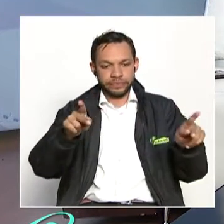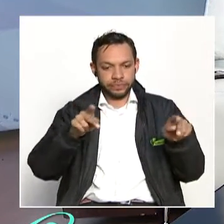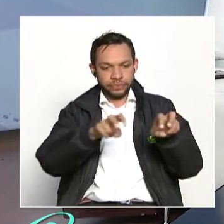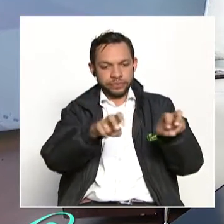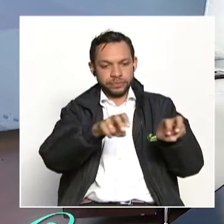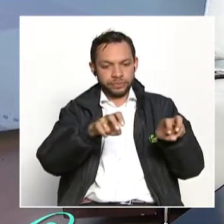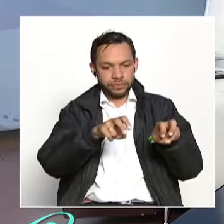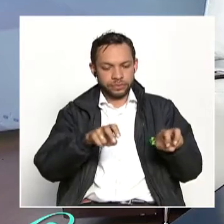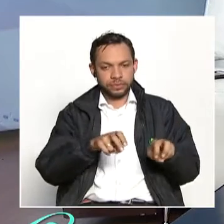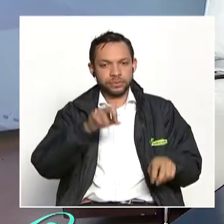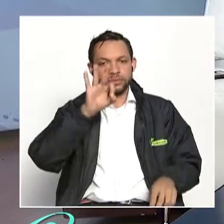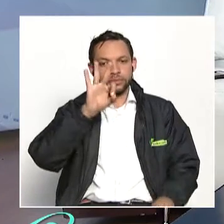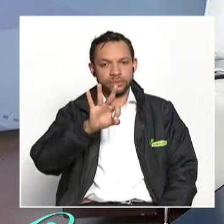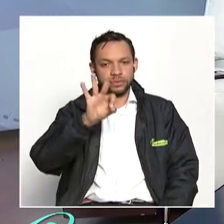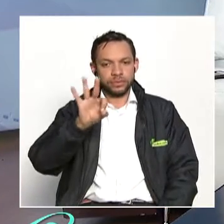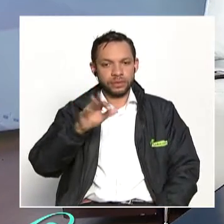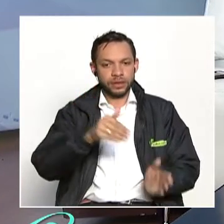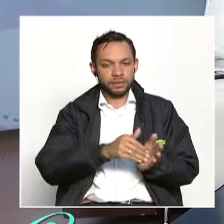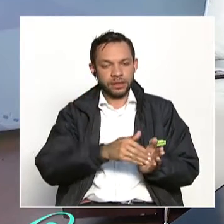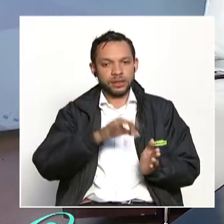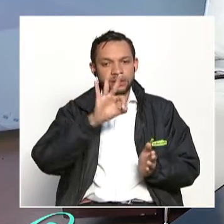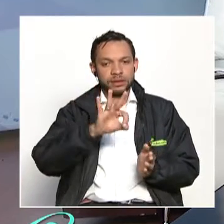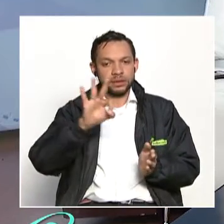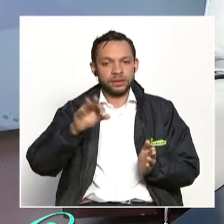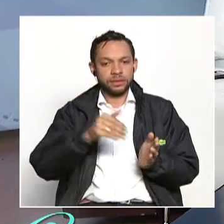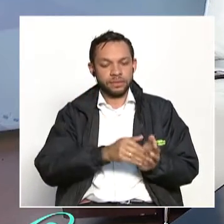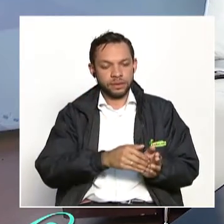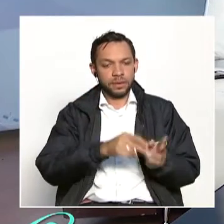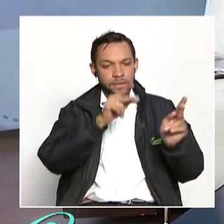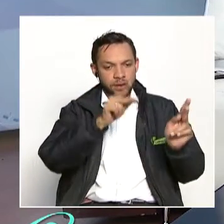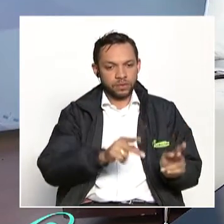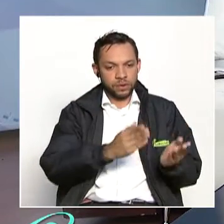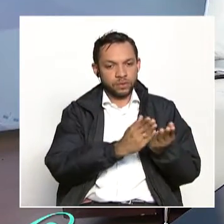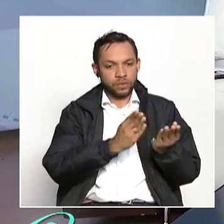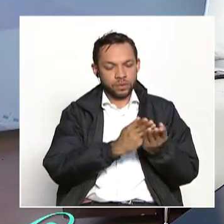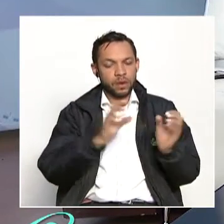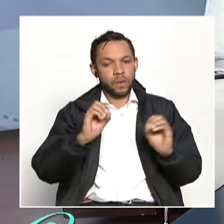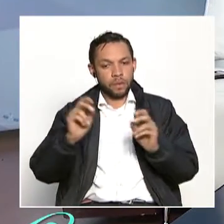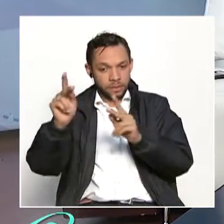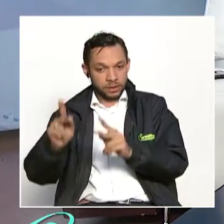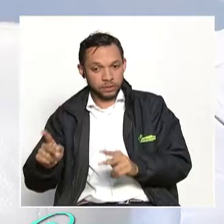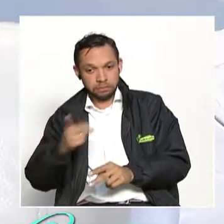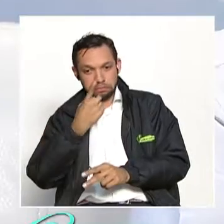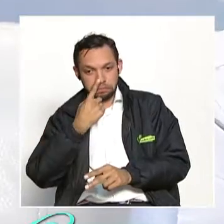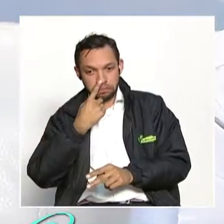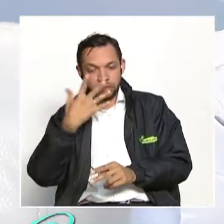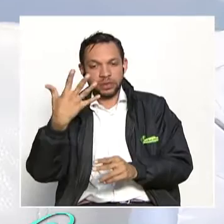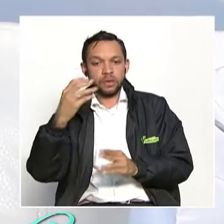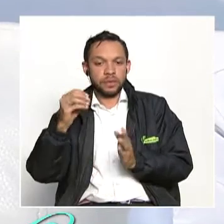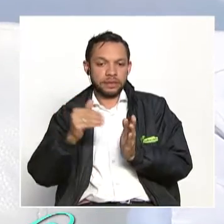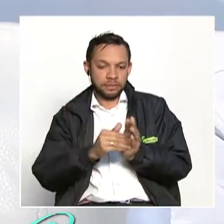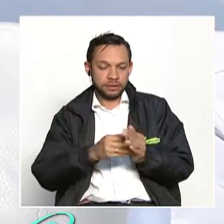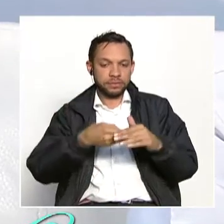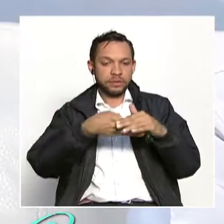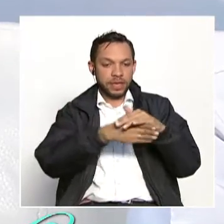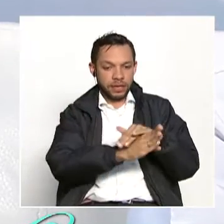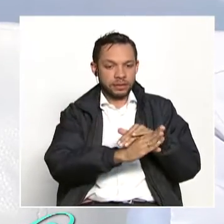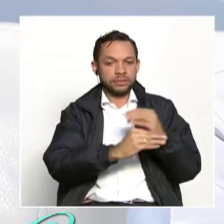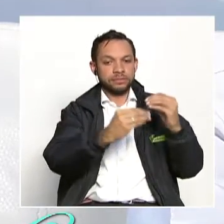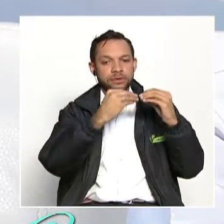muy económico, vale 33.000 para los estudiantes y 50.000 pesos para el público. Pero es la mejor inversión que puedan hacer para su